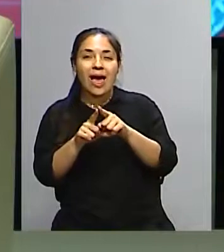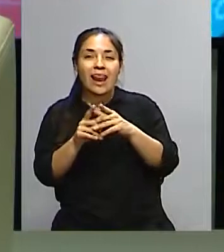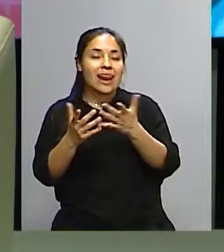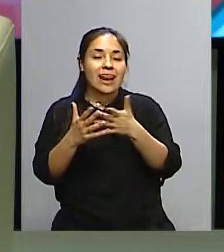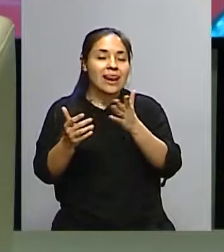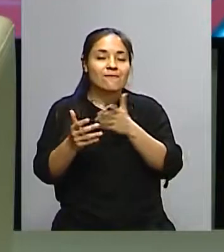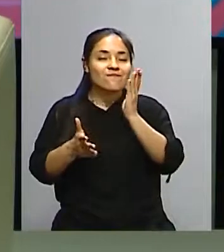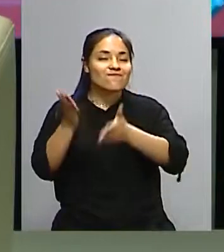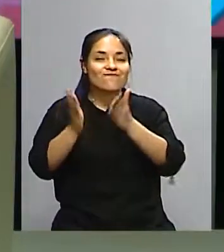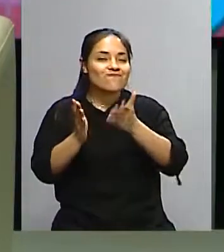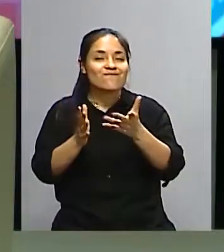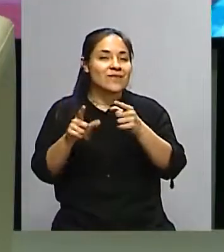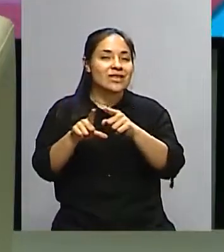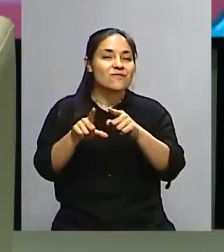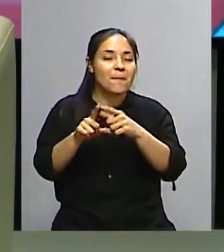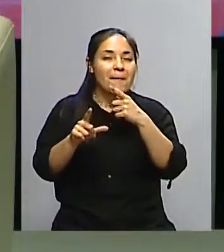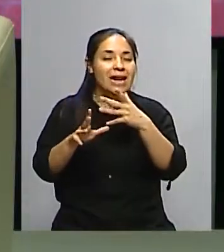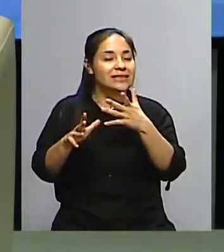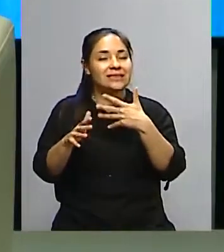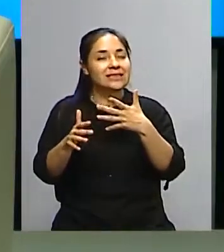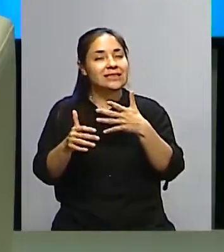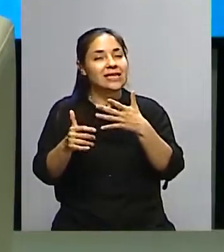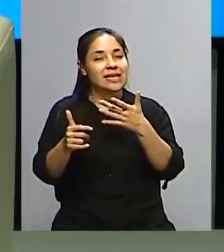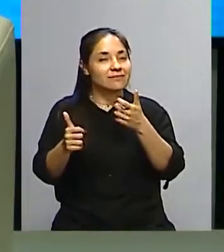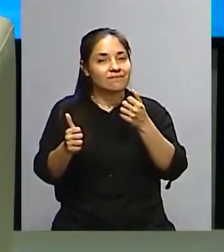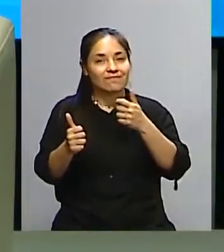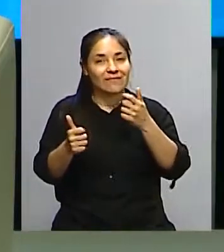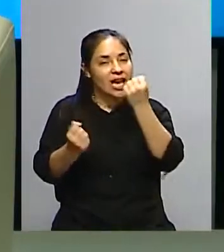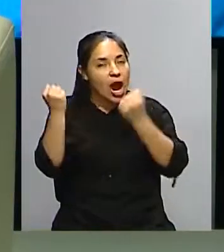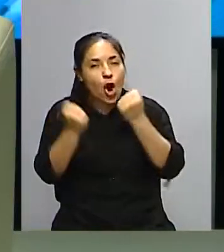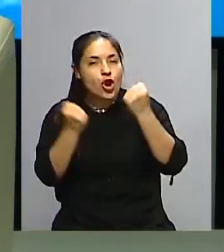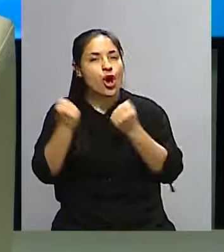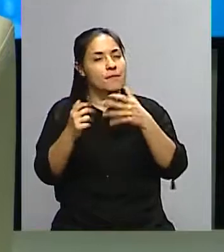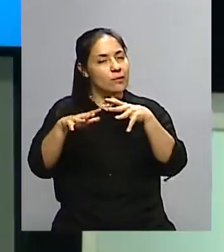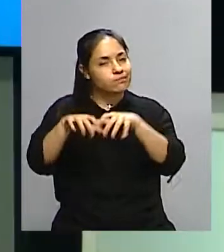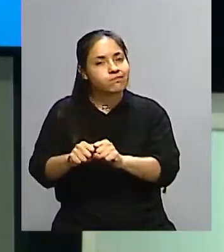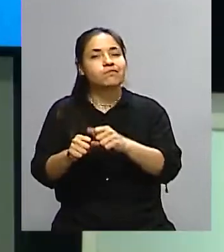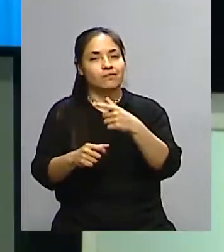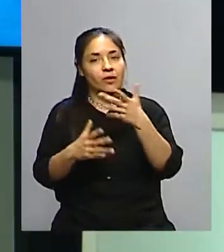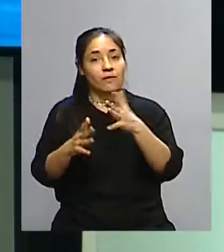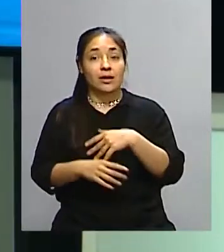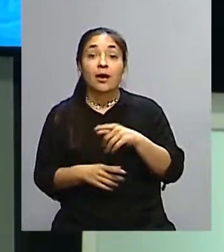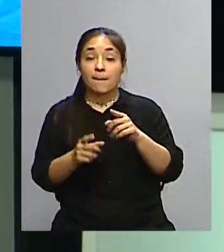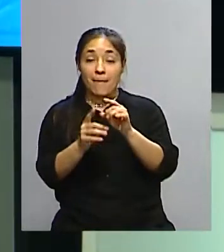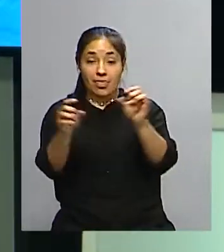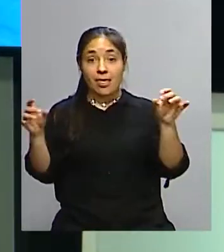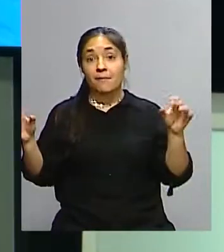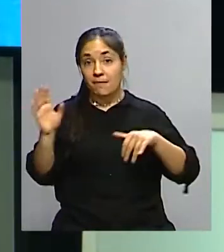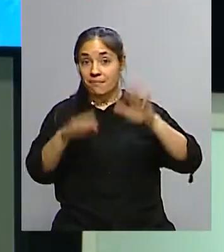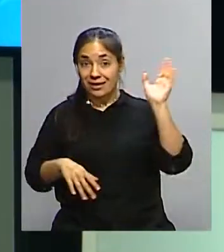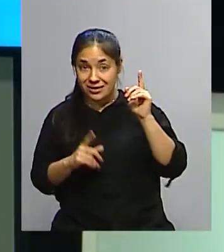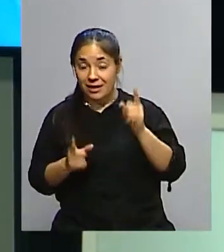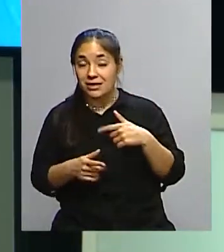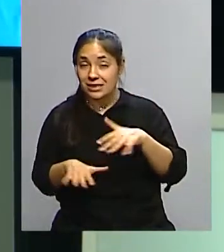esto es muy común. La pandemia también fue como que condicionó aún más esa situación, ¿no? Fue el pretexto ideal para apoderarnos tal vez de